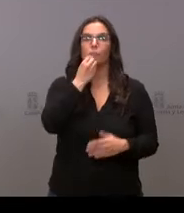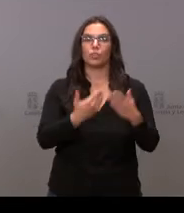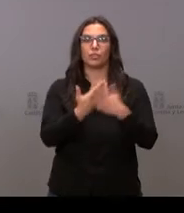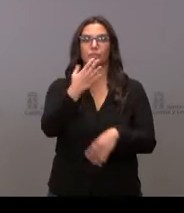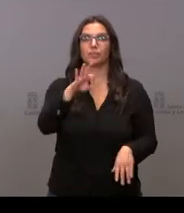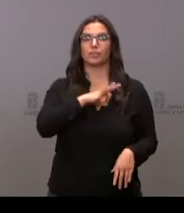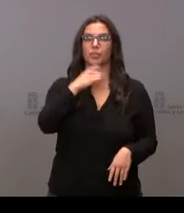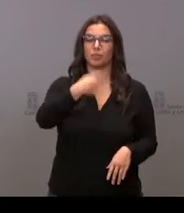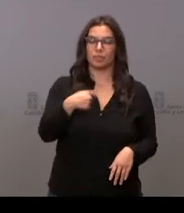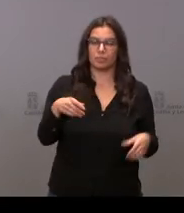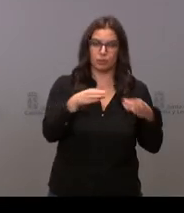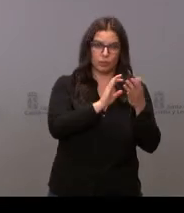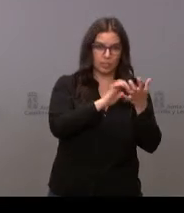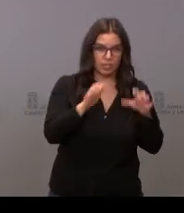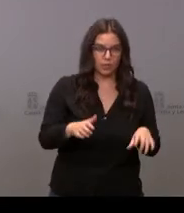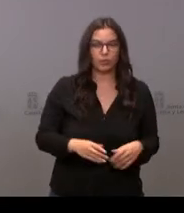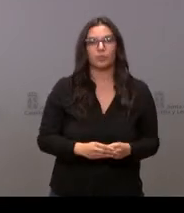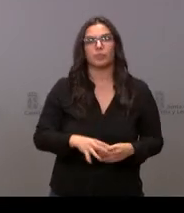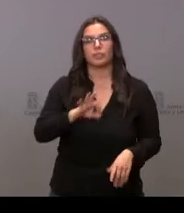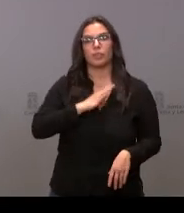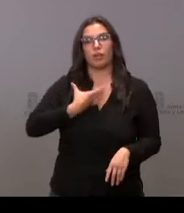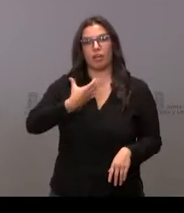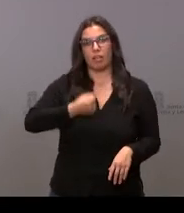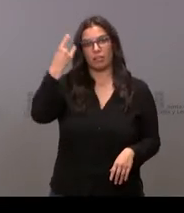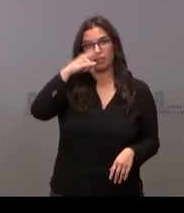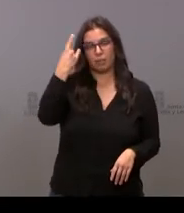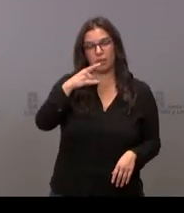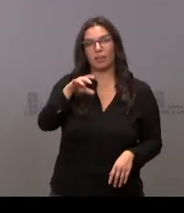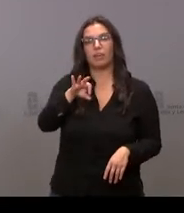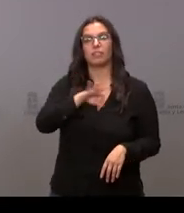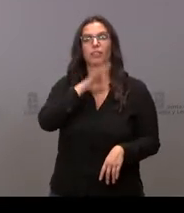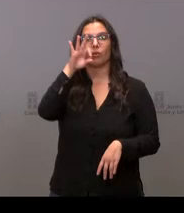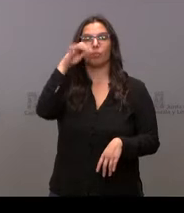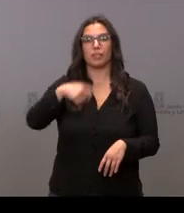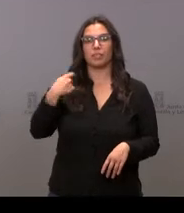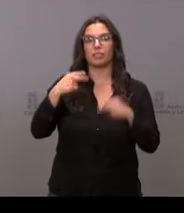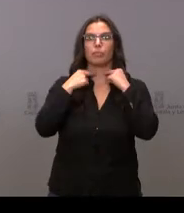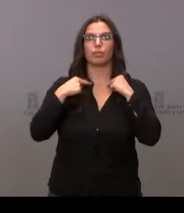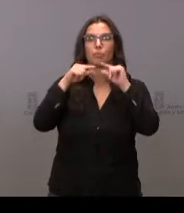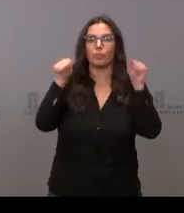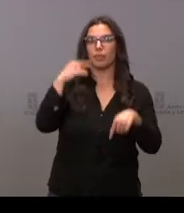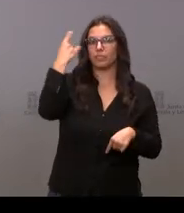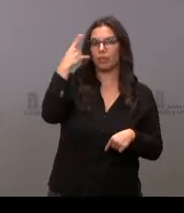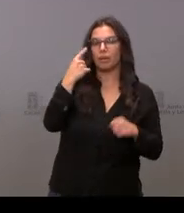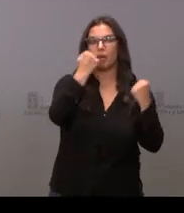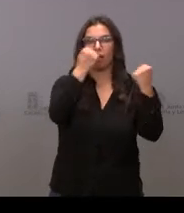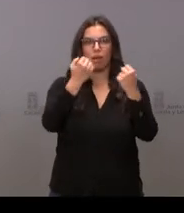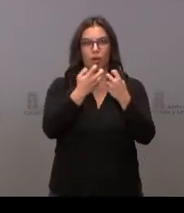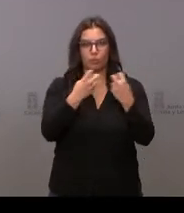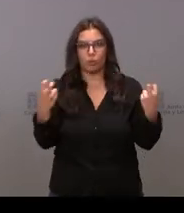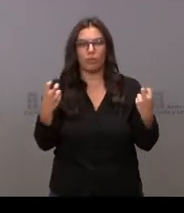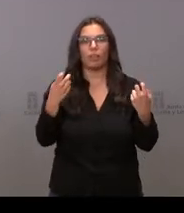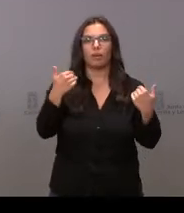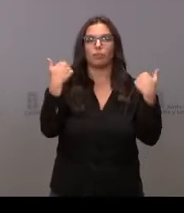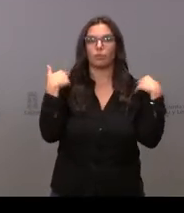presidente de la junta de castilla y léon señor alcalde de salamanca señor presidente de la diputación provincial de salamanca autoridades responsables